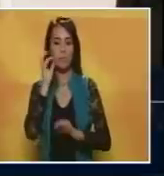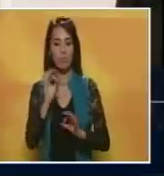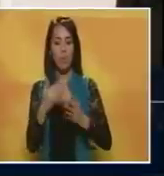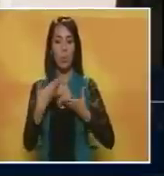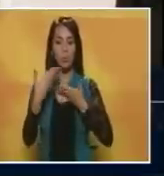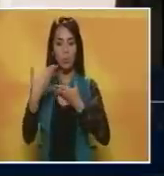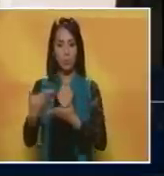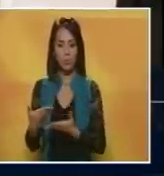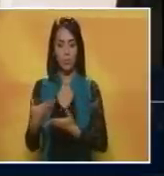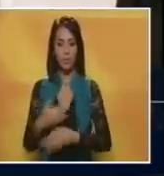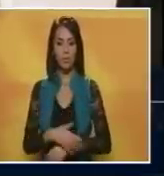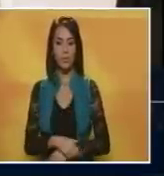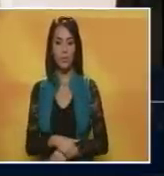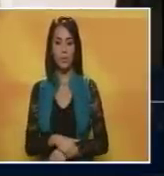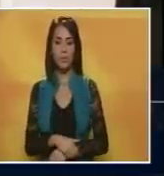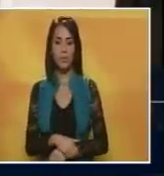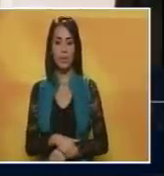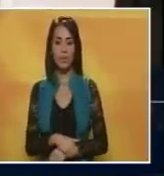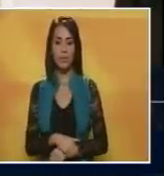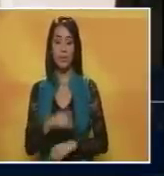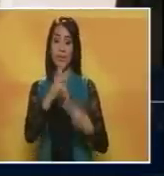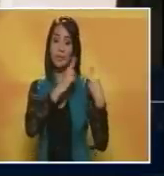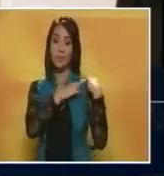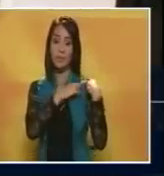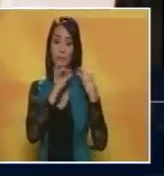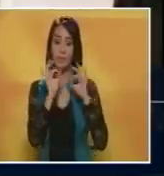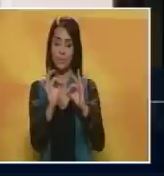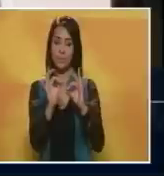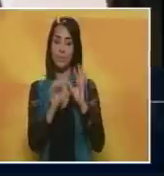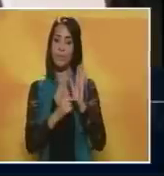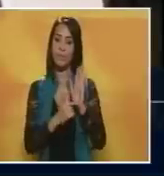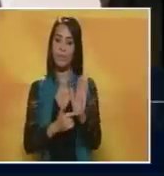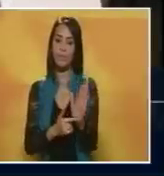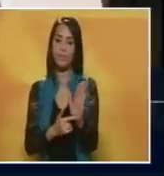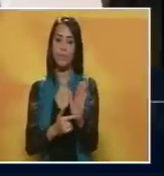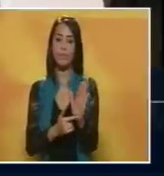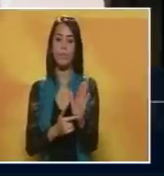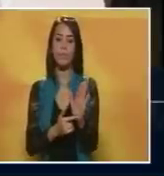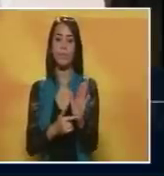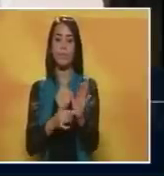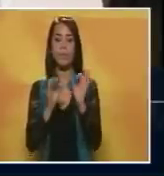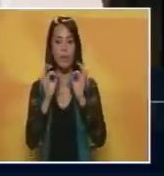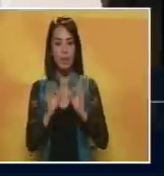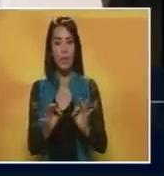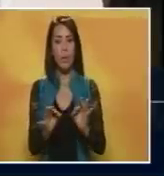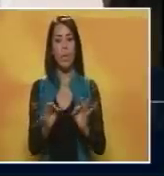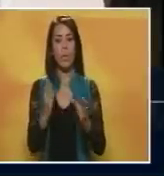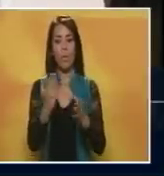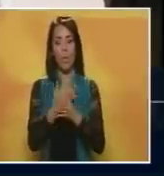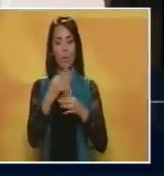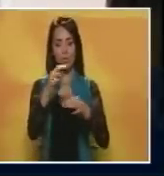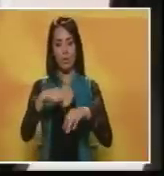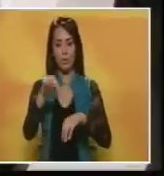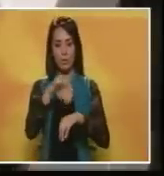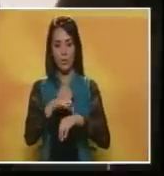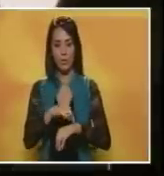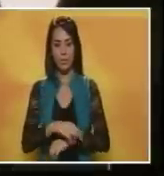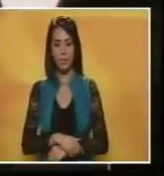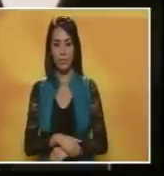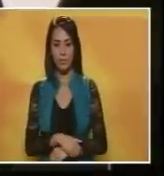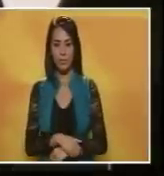entrega de las insignias correspondientes al grado de oficial de la orden nacional el medio